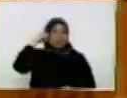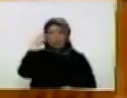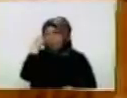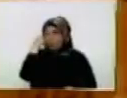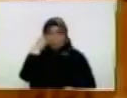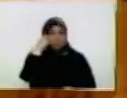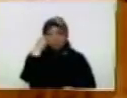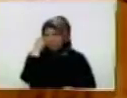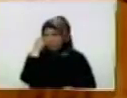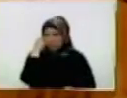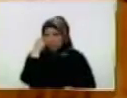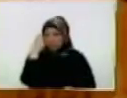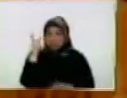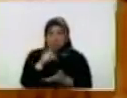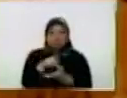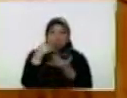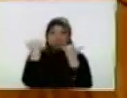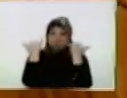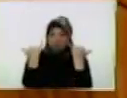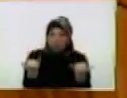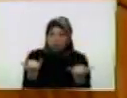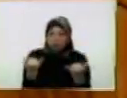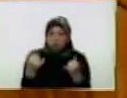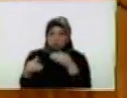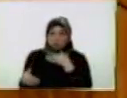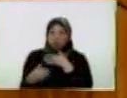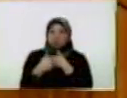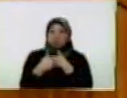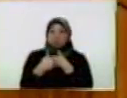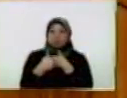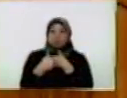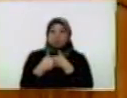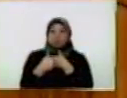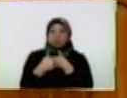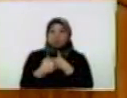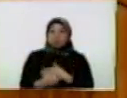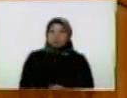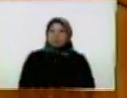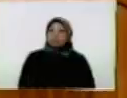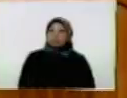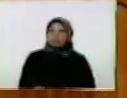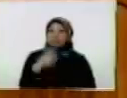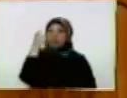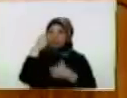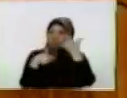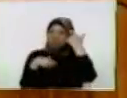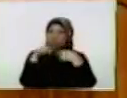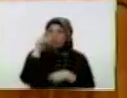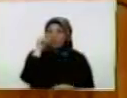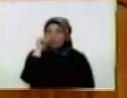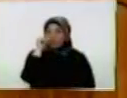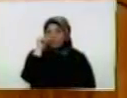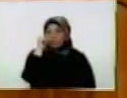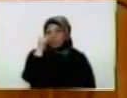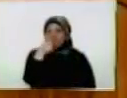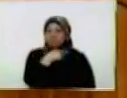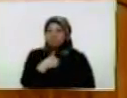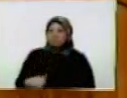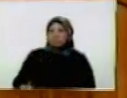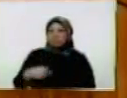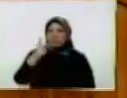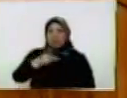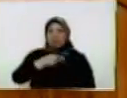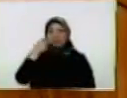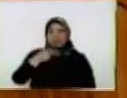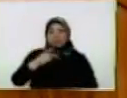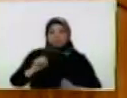debemos tenerlo presente en estos momentos de amenaza. Y desde la llegada de nuestro comandante Chávez al poder político comenzó